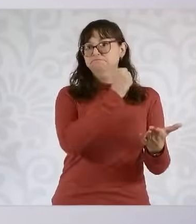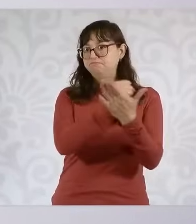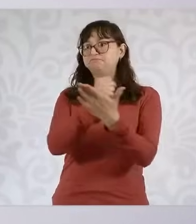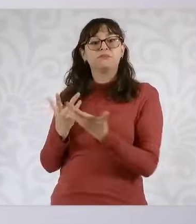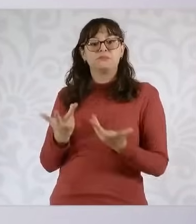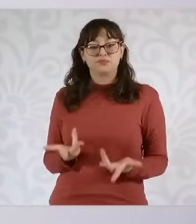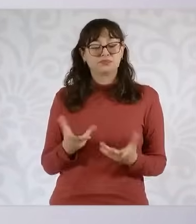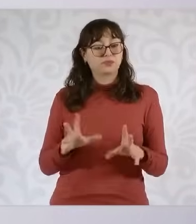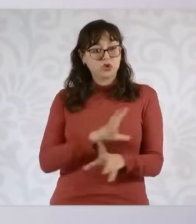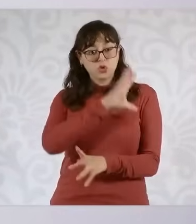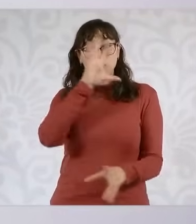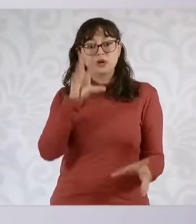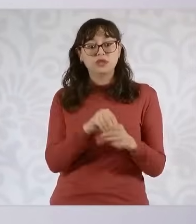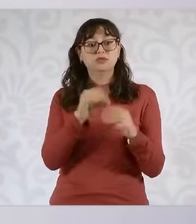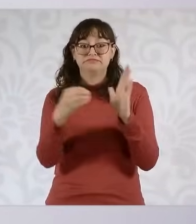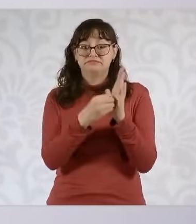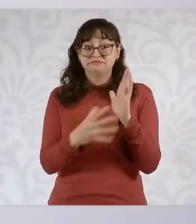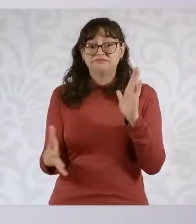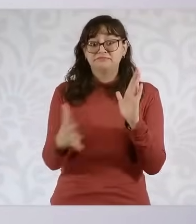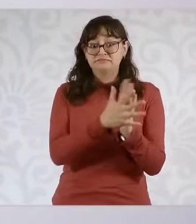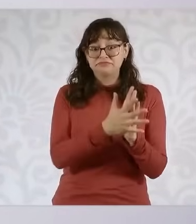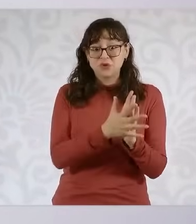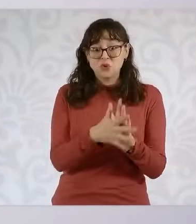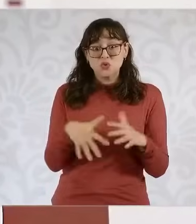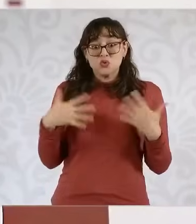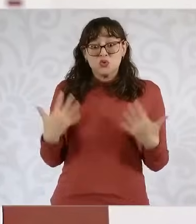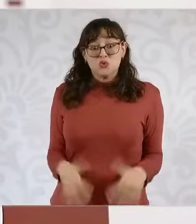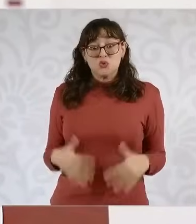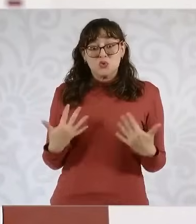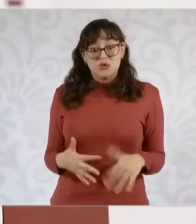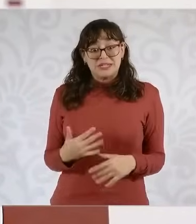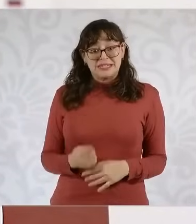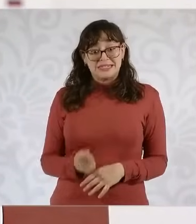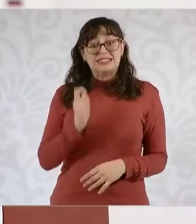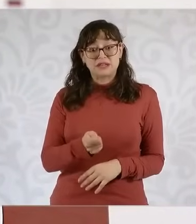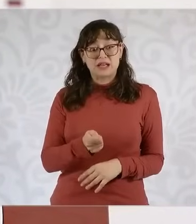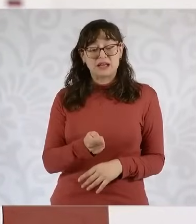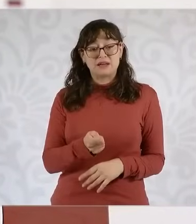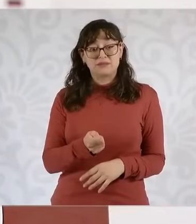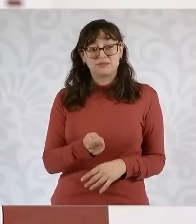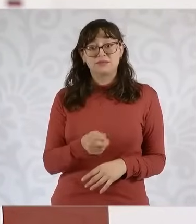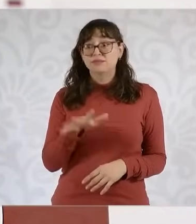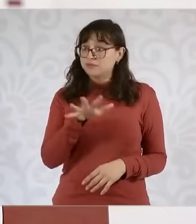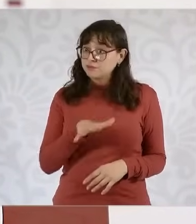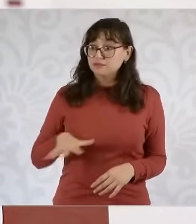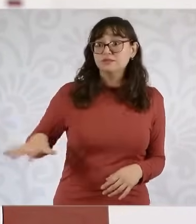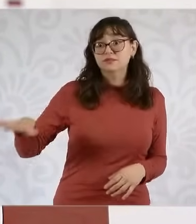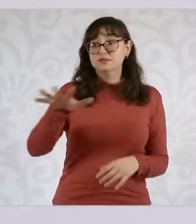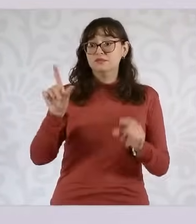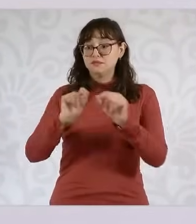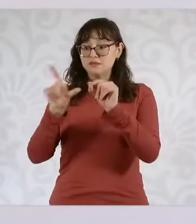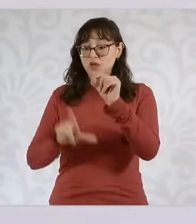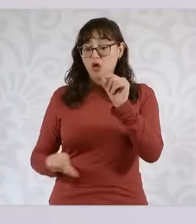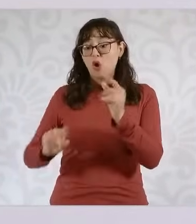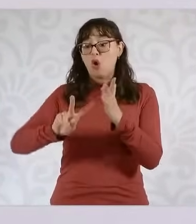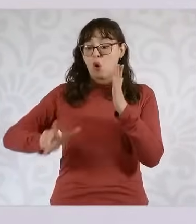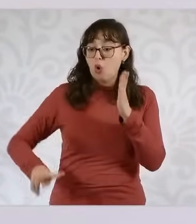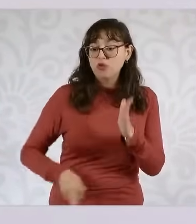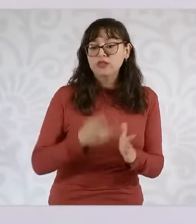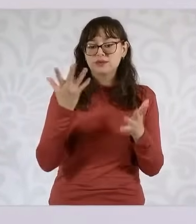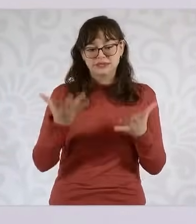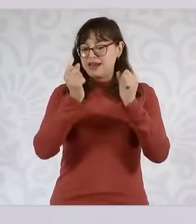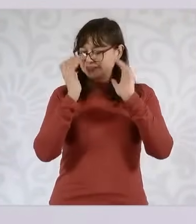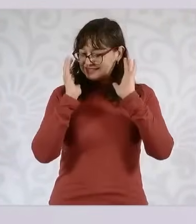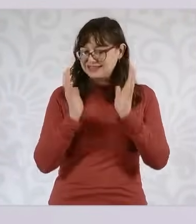tiene mayoría. Eso significa, es de la magnitud de regresarle al pueblo de México a Pemex y a Comisión Federal